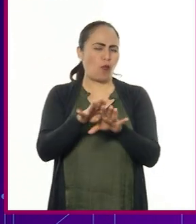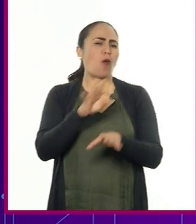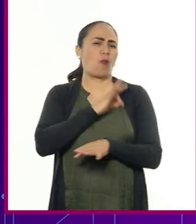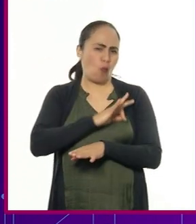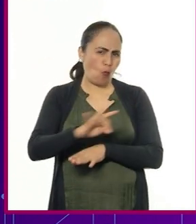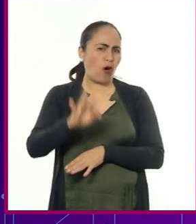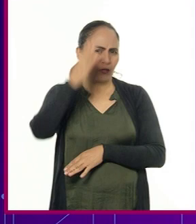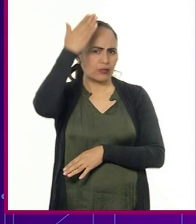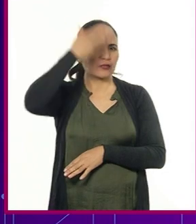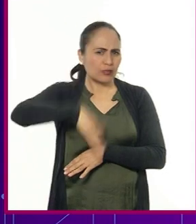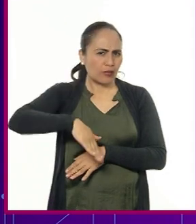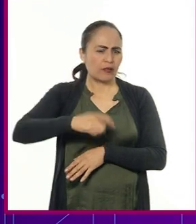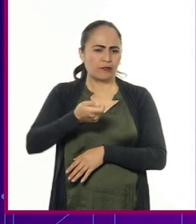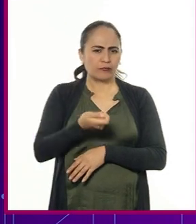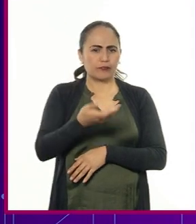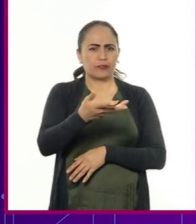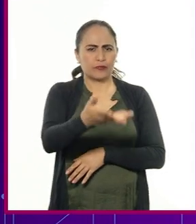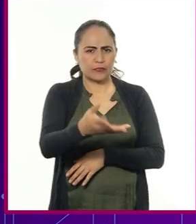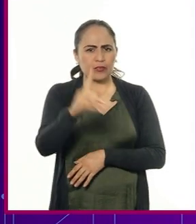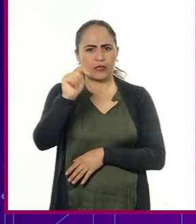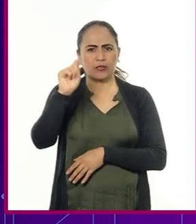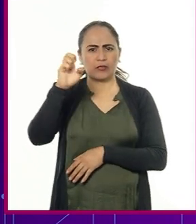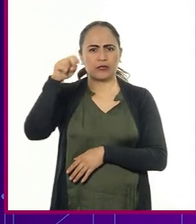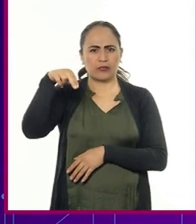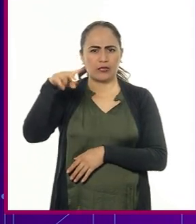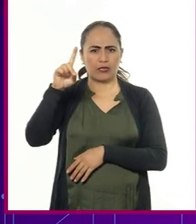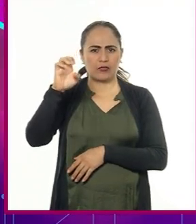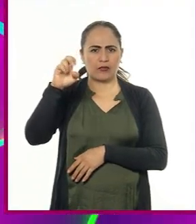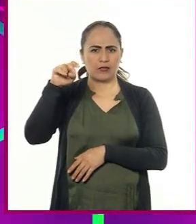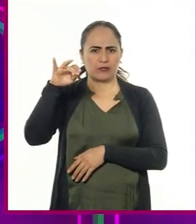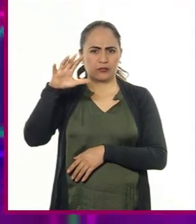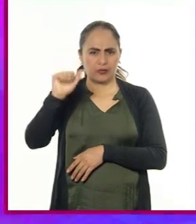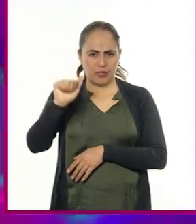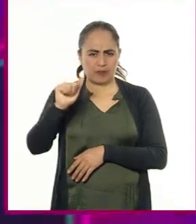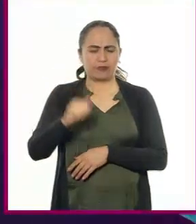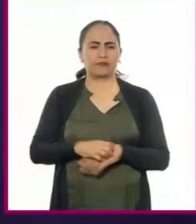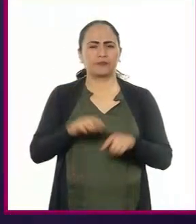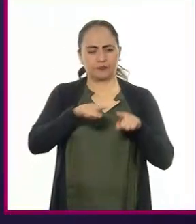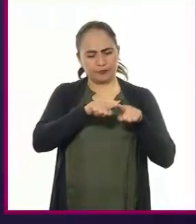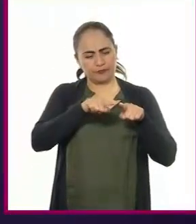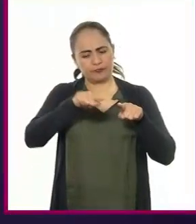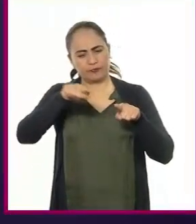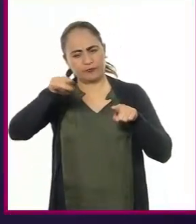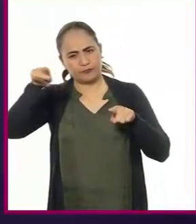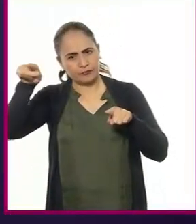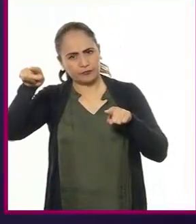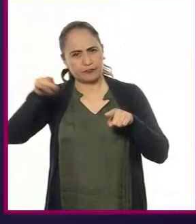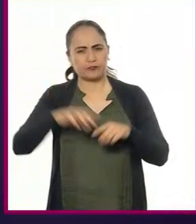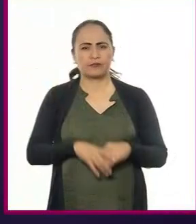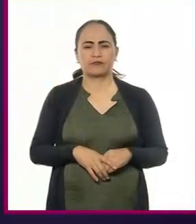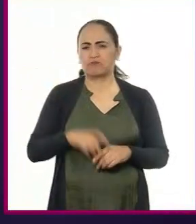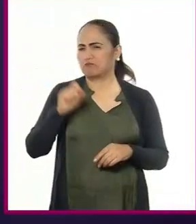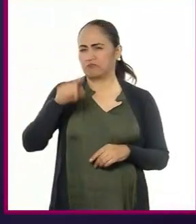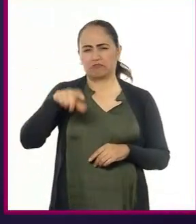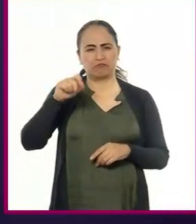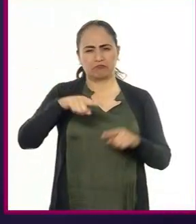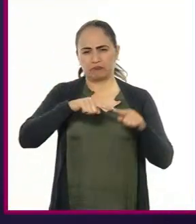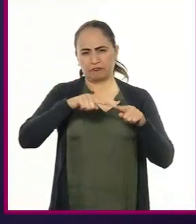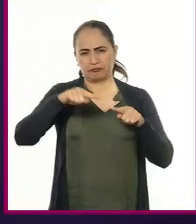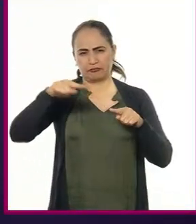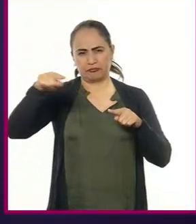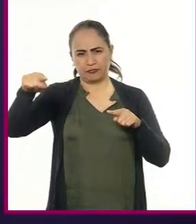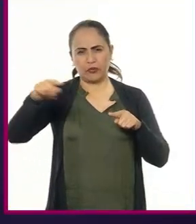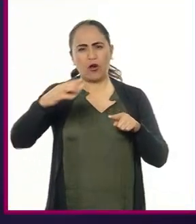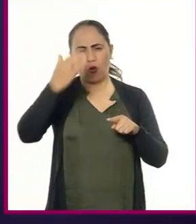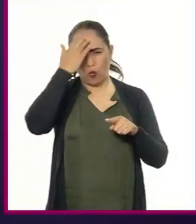que se le conoce como tendencia de la gráfica. Al trazar la tendencia de la gráfica, se conoce la